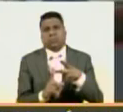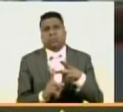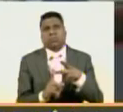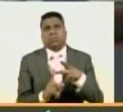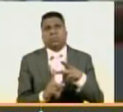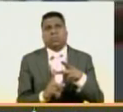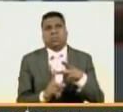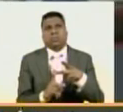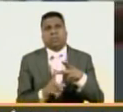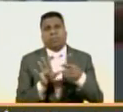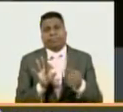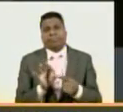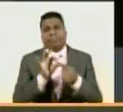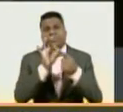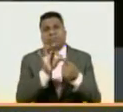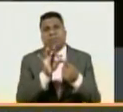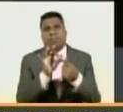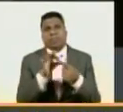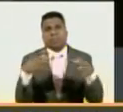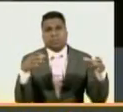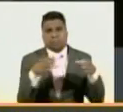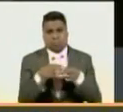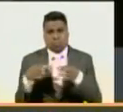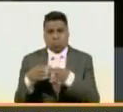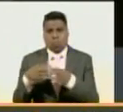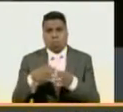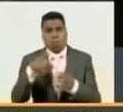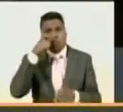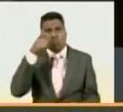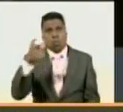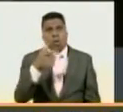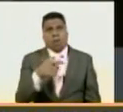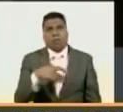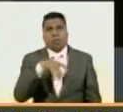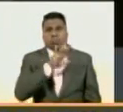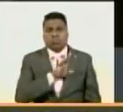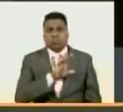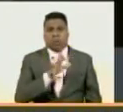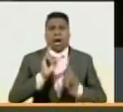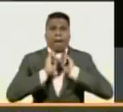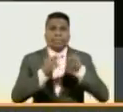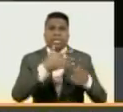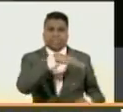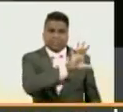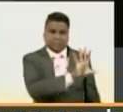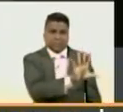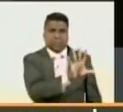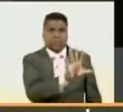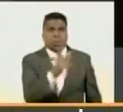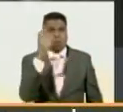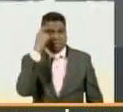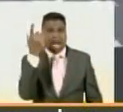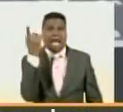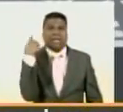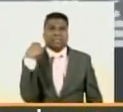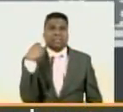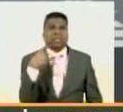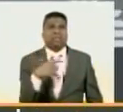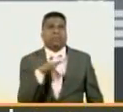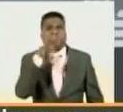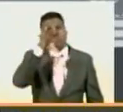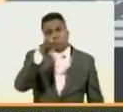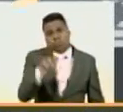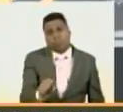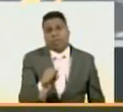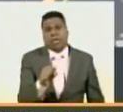ubicado específicamente esta población en lo que es la Troncal 5, en el día de ayer fueron tomadas,